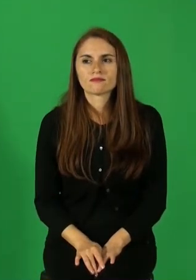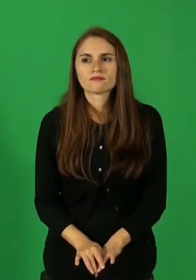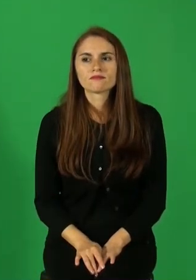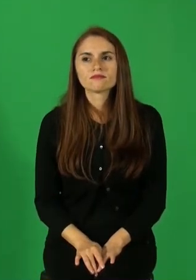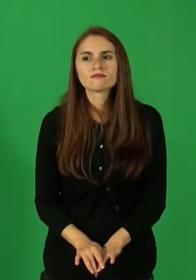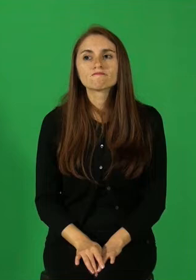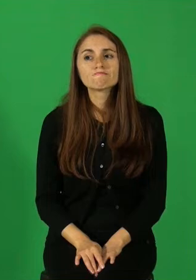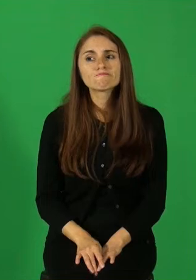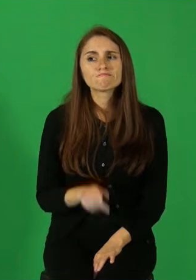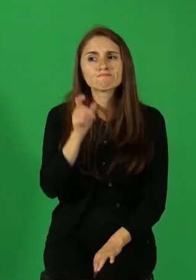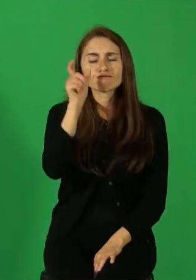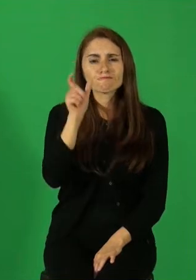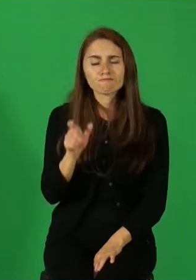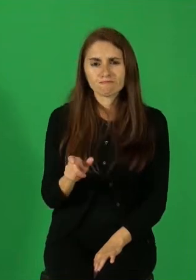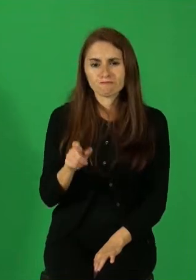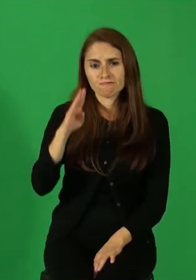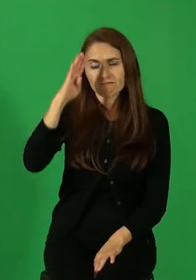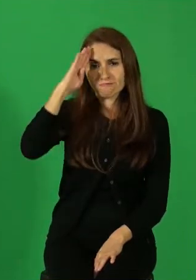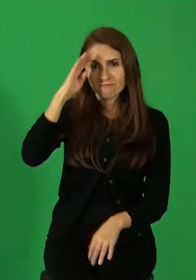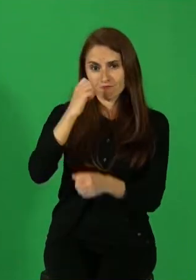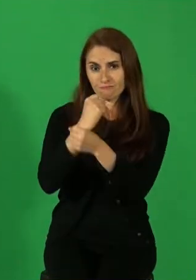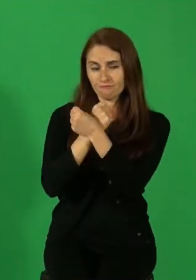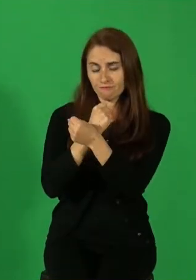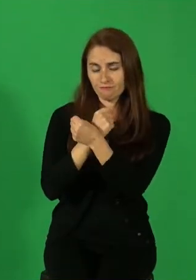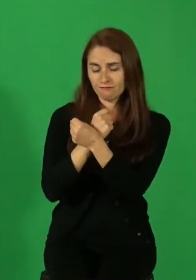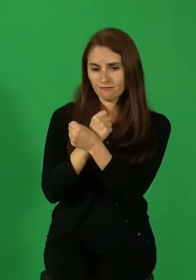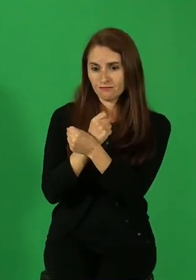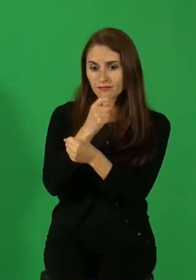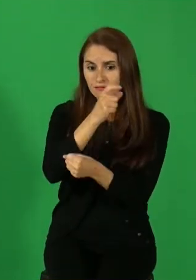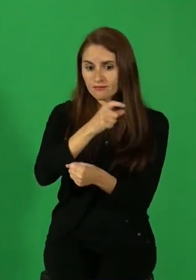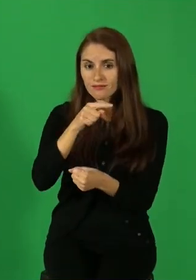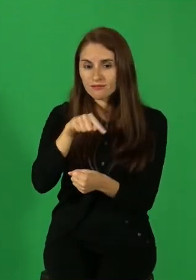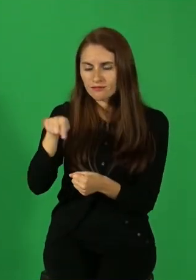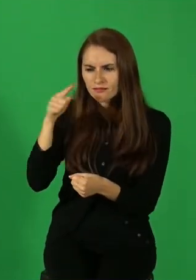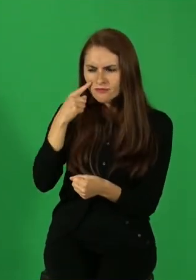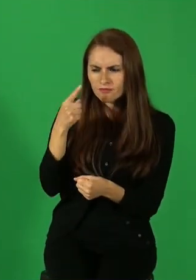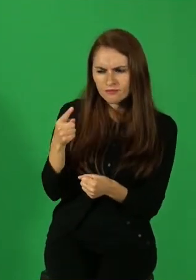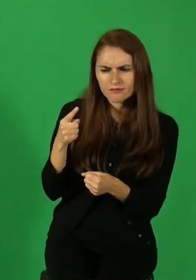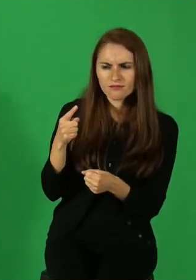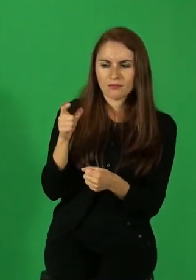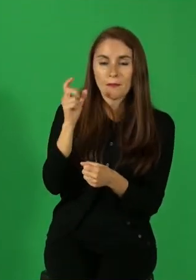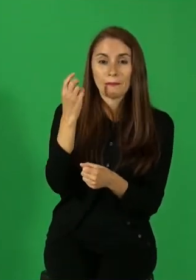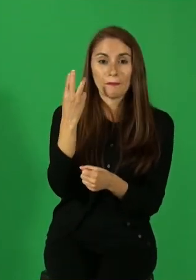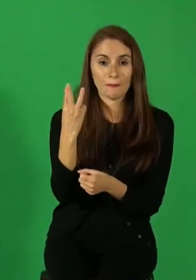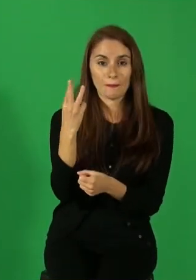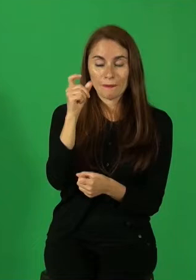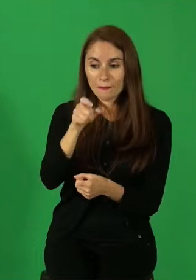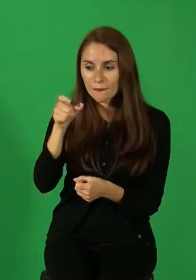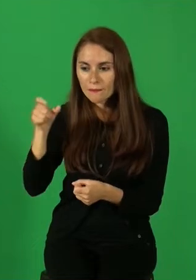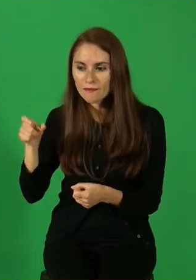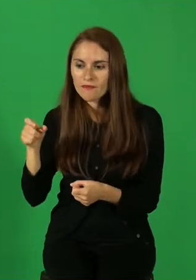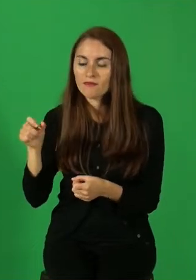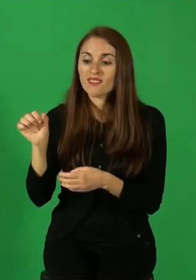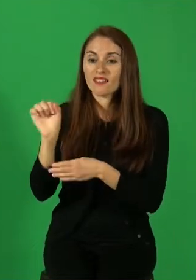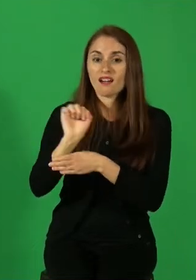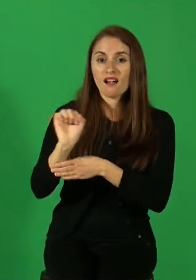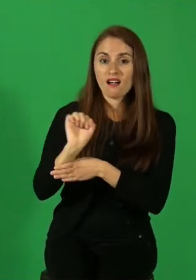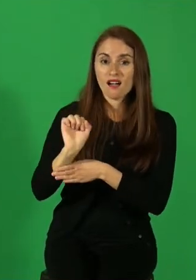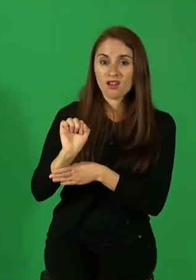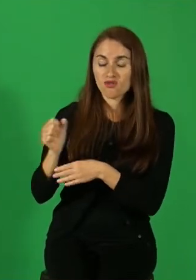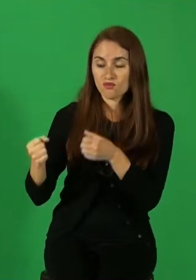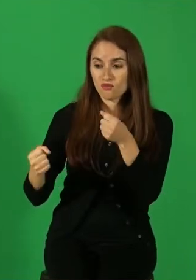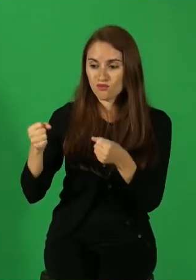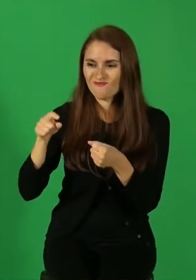Personal de la 11ª Comisaría de Carabineros detuvo a 3 sujetos que se desplazaban en